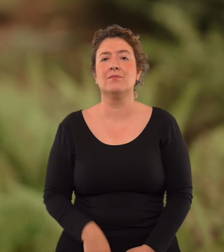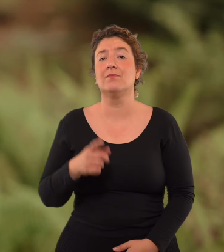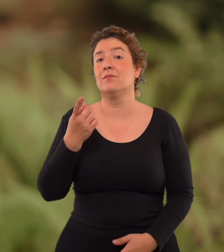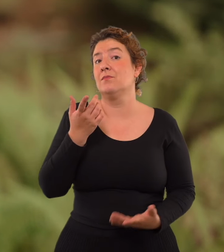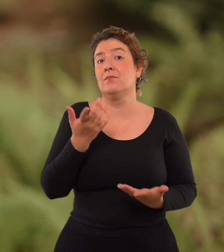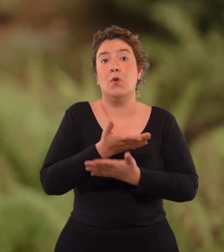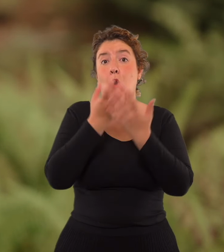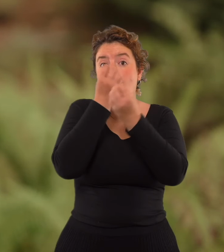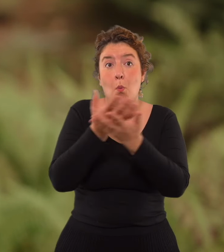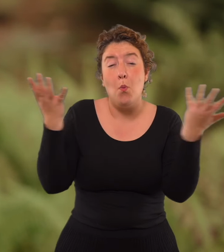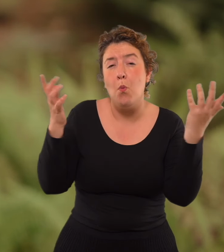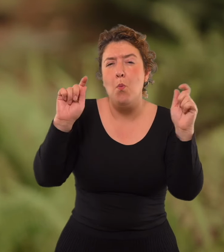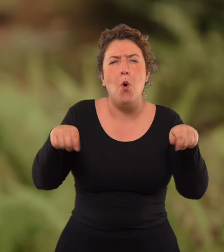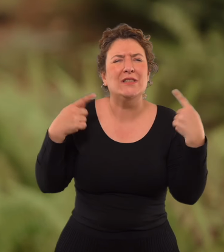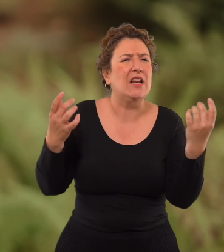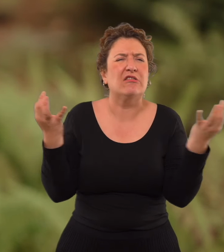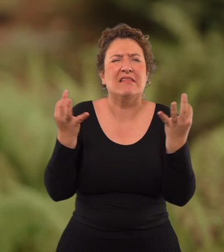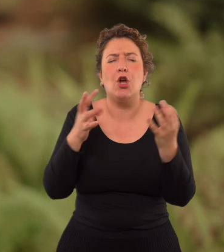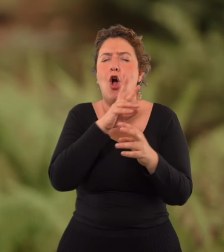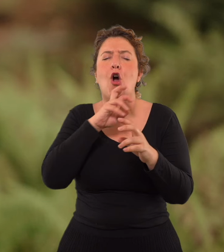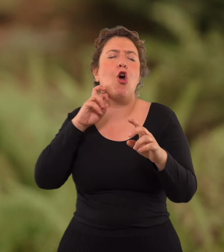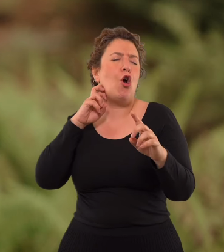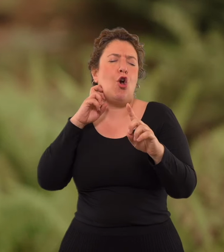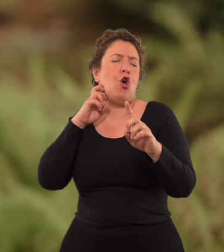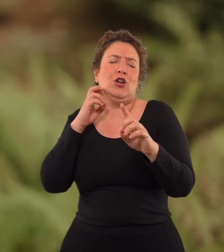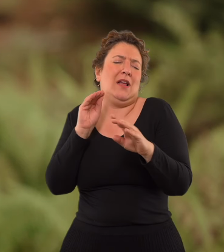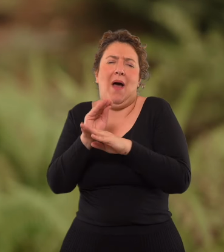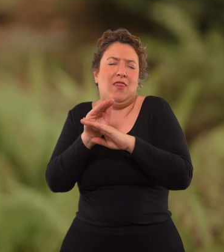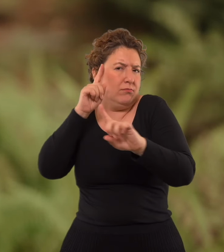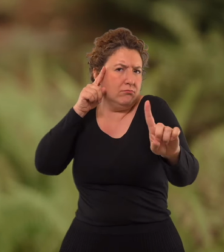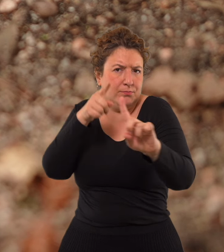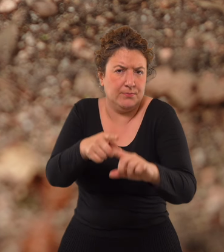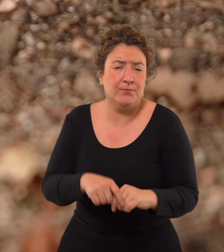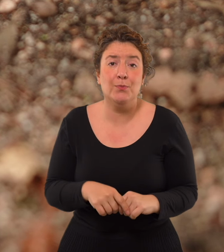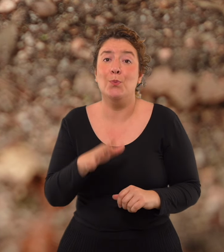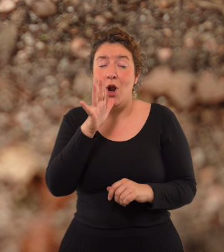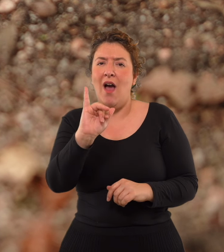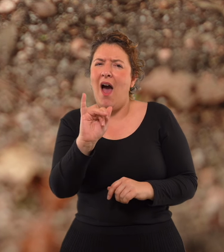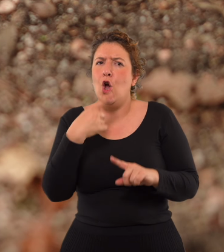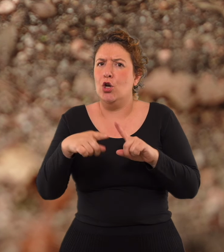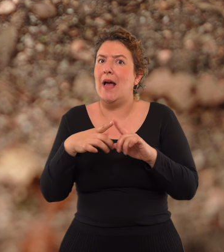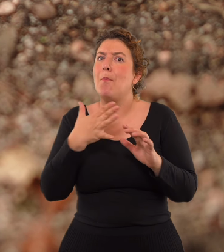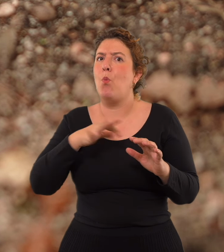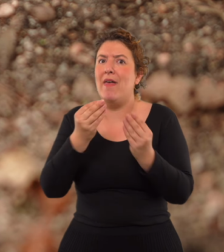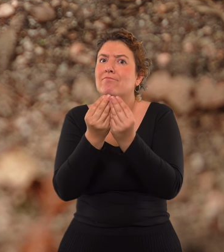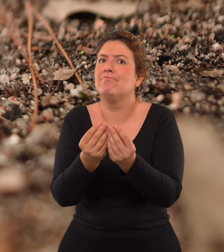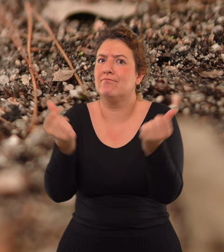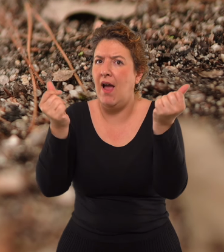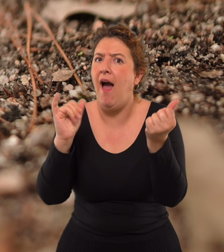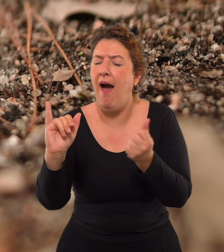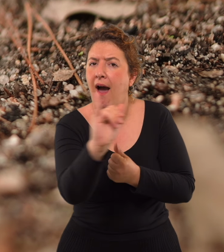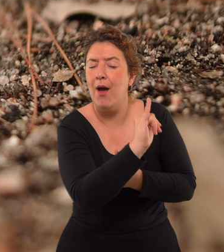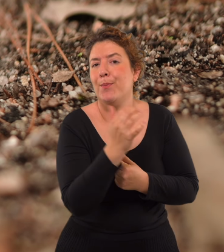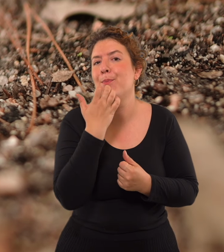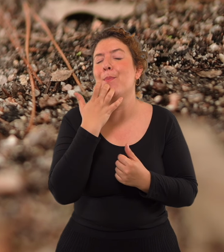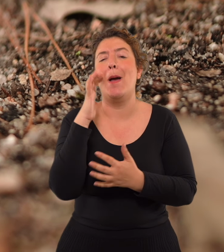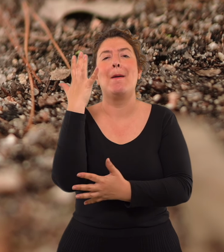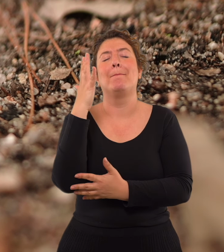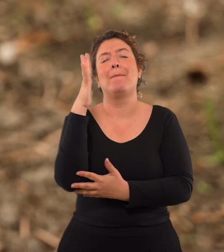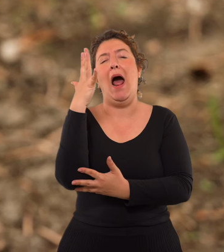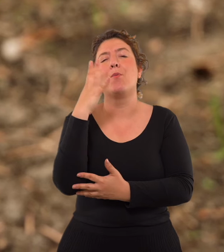Una de las principales funciones de cualquier jardín botánico es la conservación y por eso también encontramos en esta parte especies amenazadas o en peligro